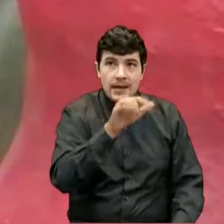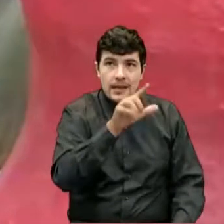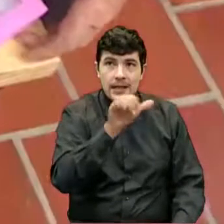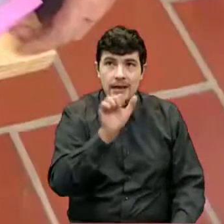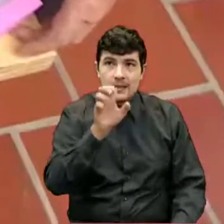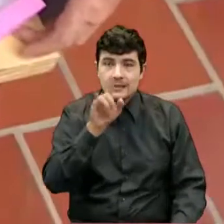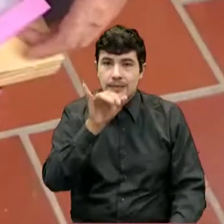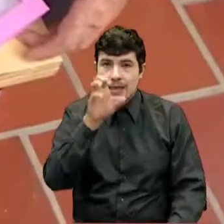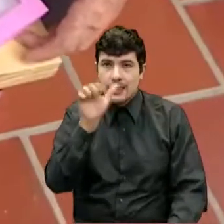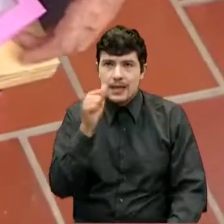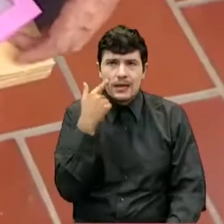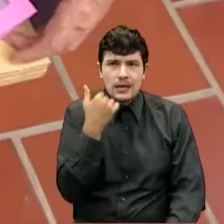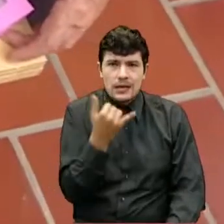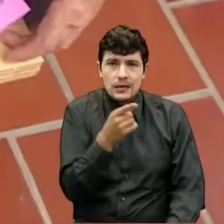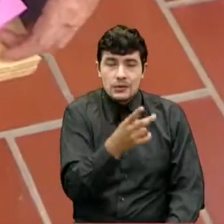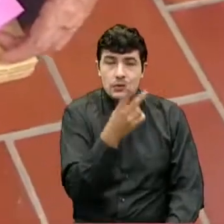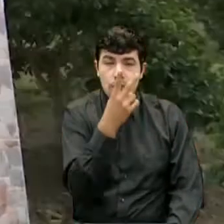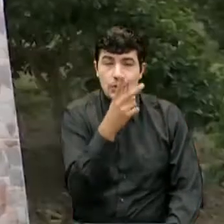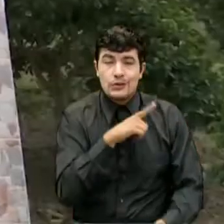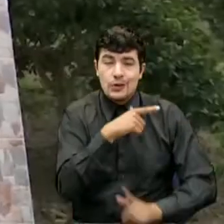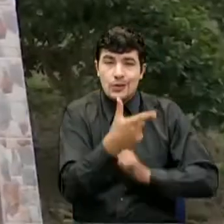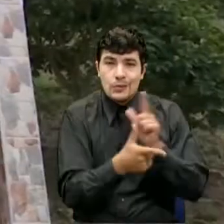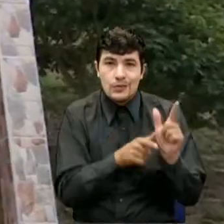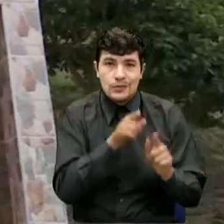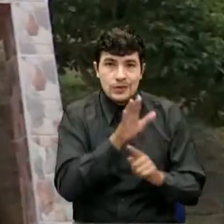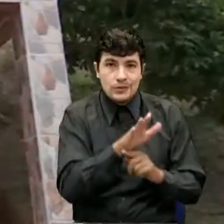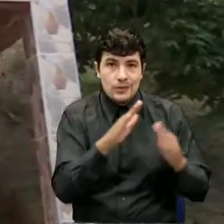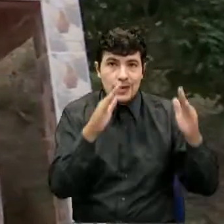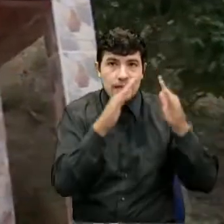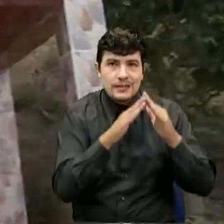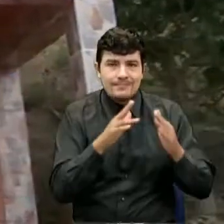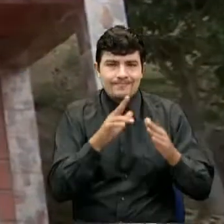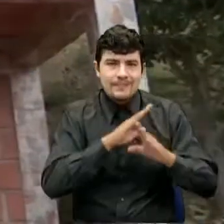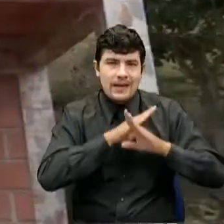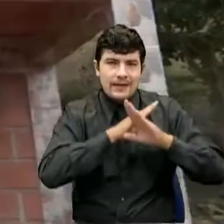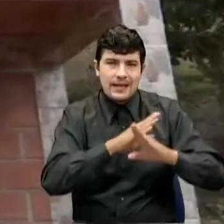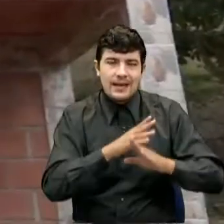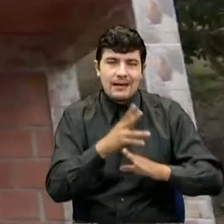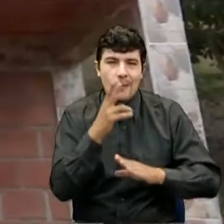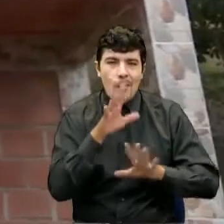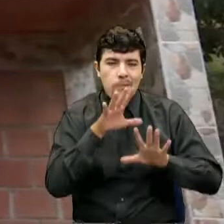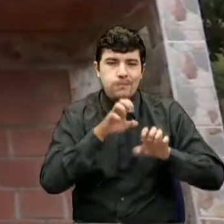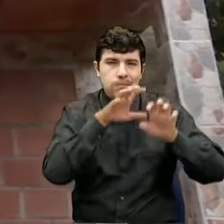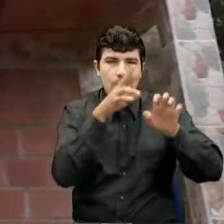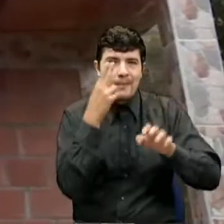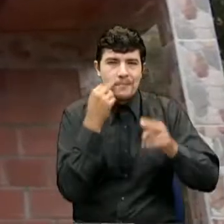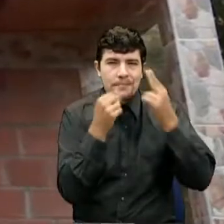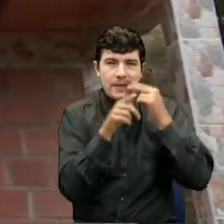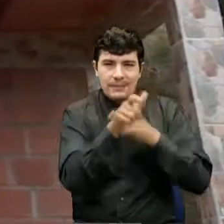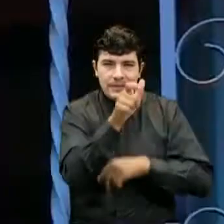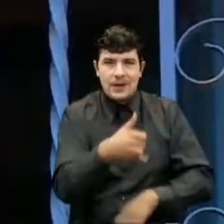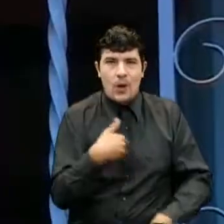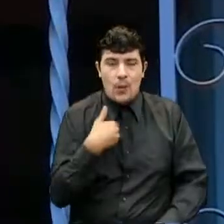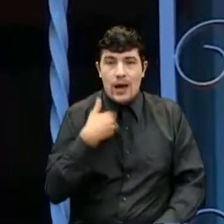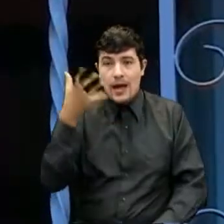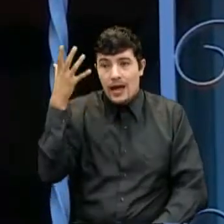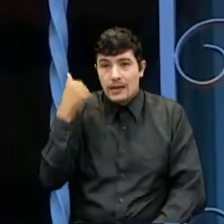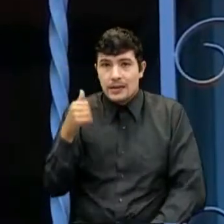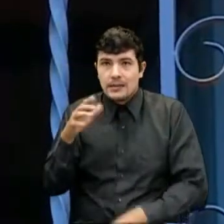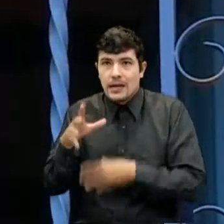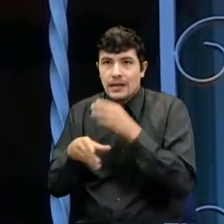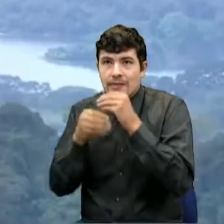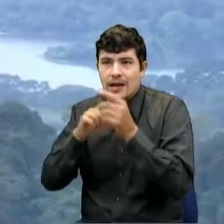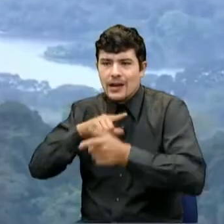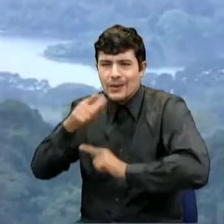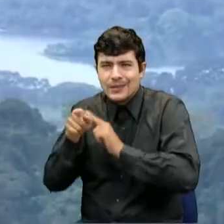que libra dos duras batallas en la vida desde su parcela combate el cáncer de mama que le fue diagnosticado desde joven y también lucha contra las alarmantes